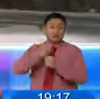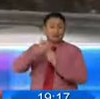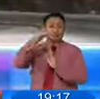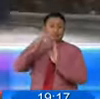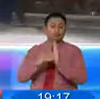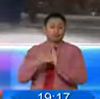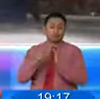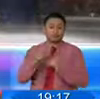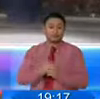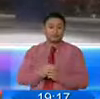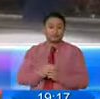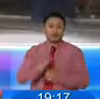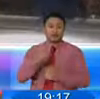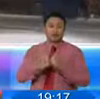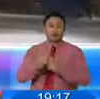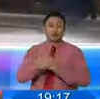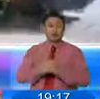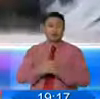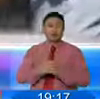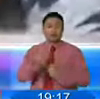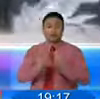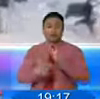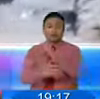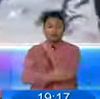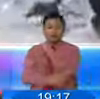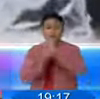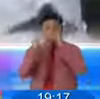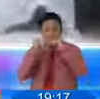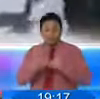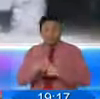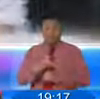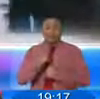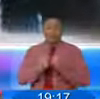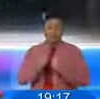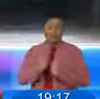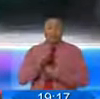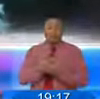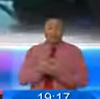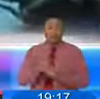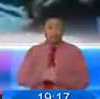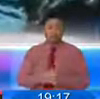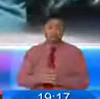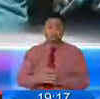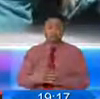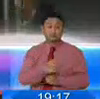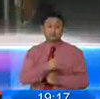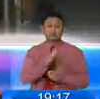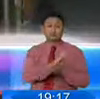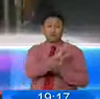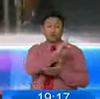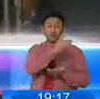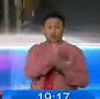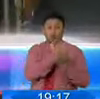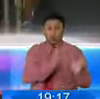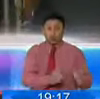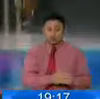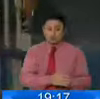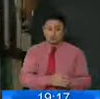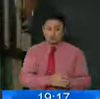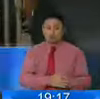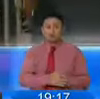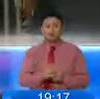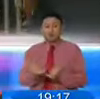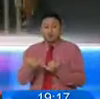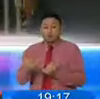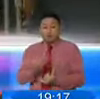que afectaría a la clase media y baja, asegura Dávalos. Esto también rechazan desde el Colegio de Economistas. No, en este momento el presidente